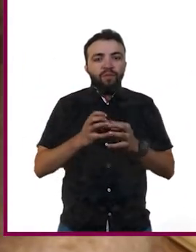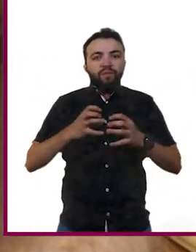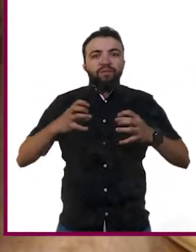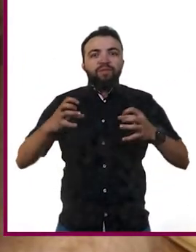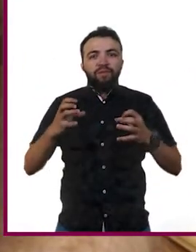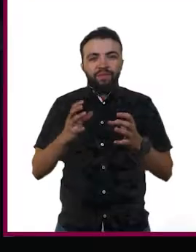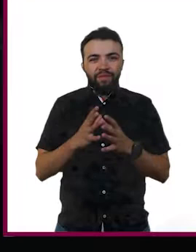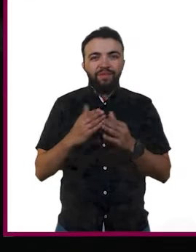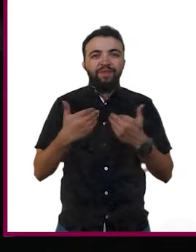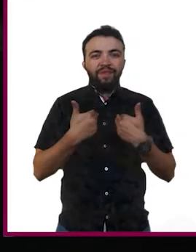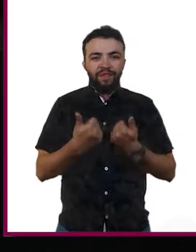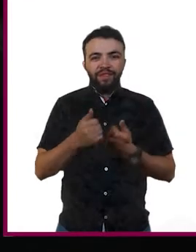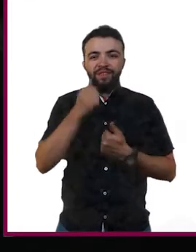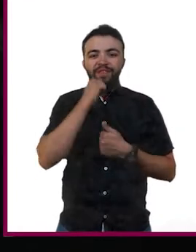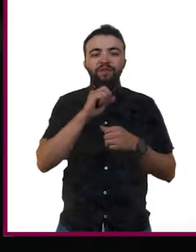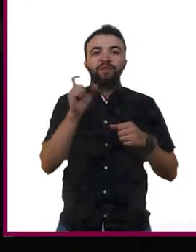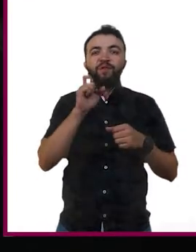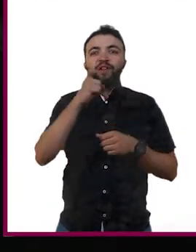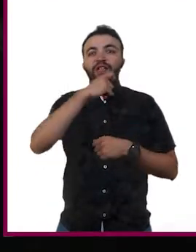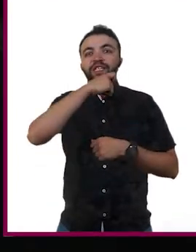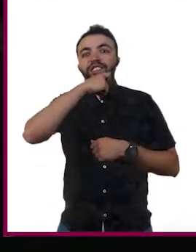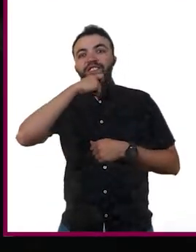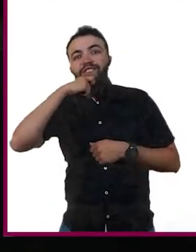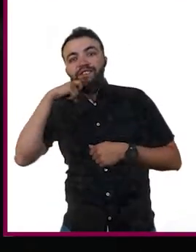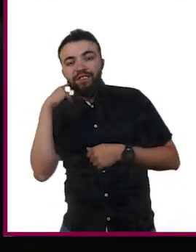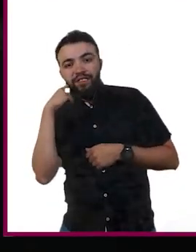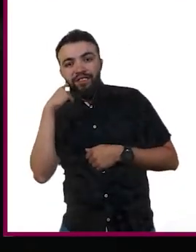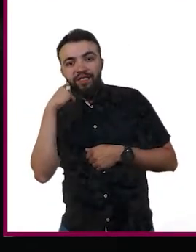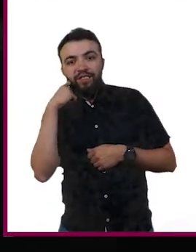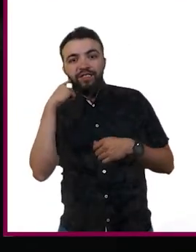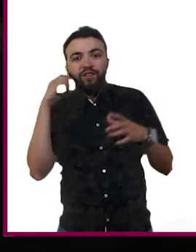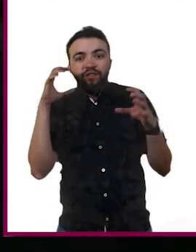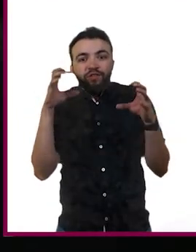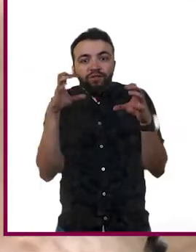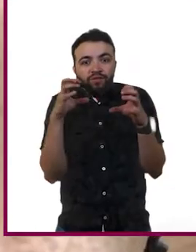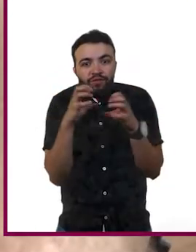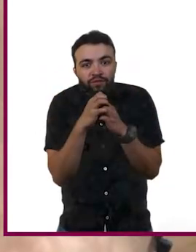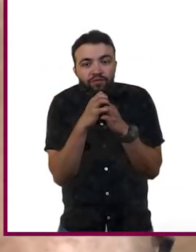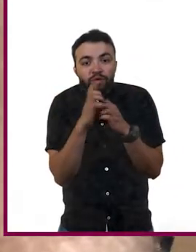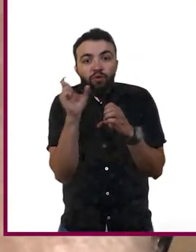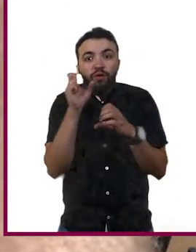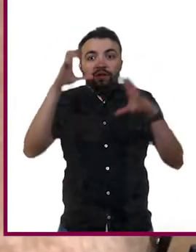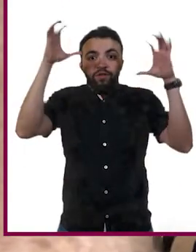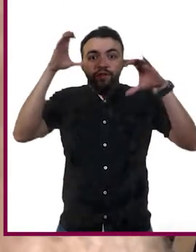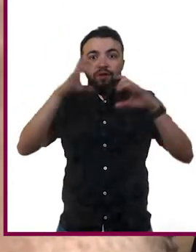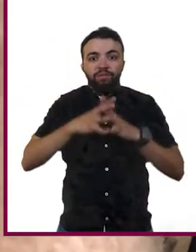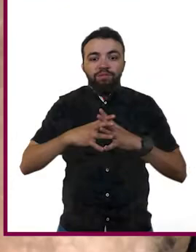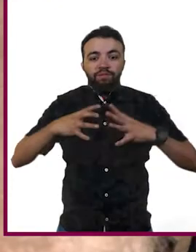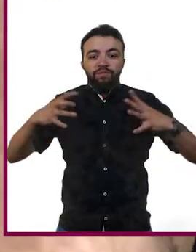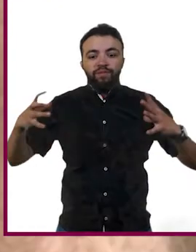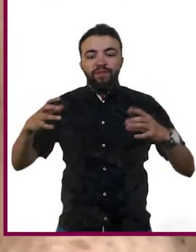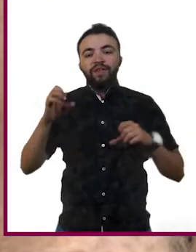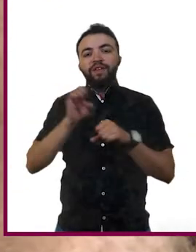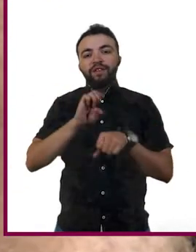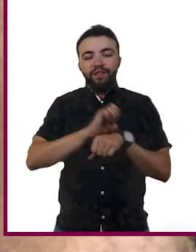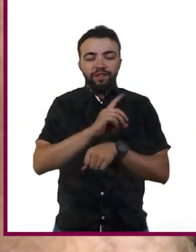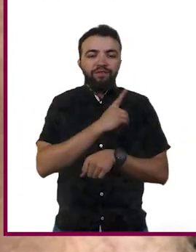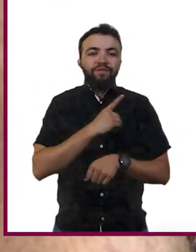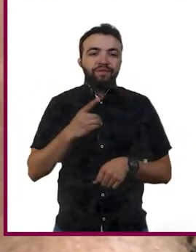en época de lluvias crece. Entonces eso, ya nada más la afinación, ¿no? Tienes que estar